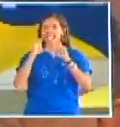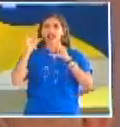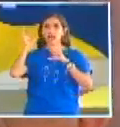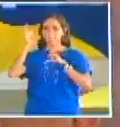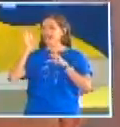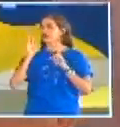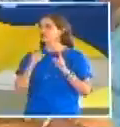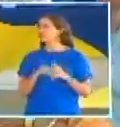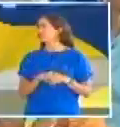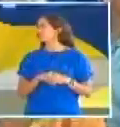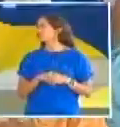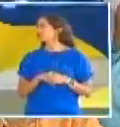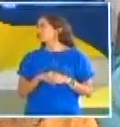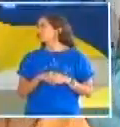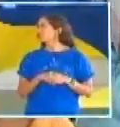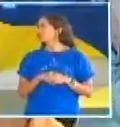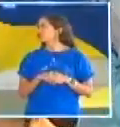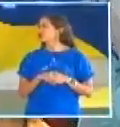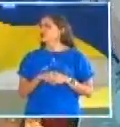patria?